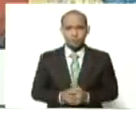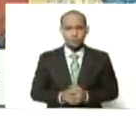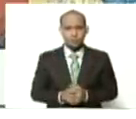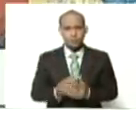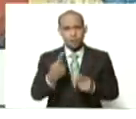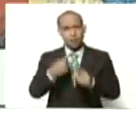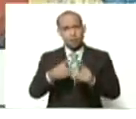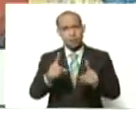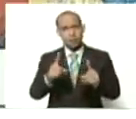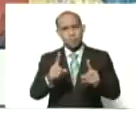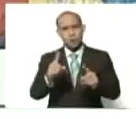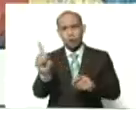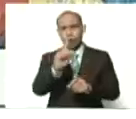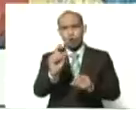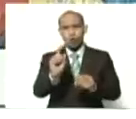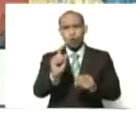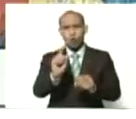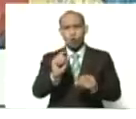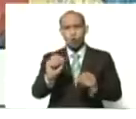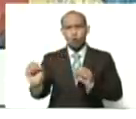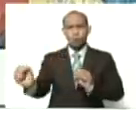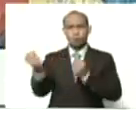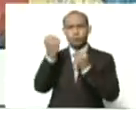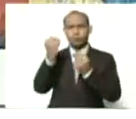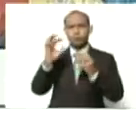pero no evitan la infección.